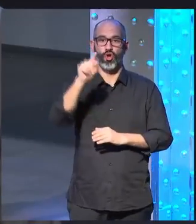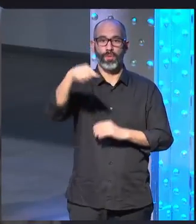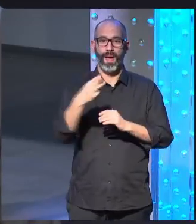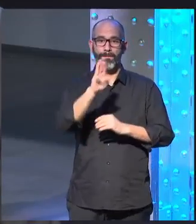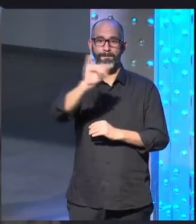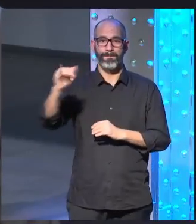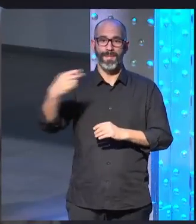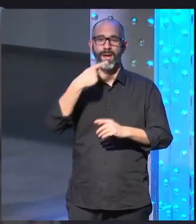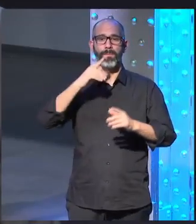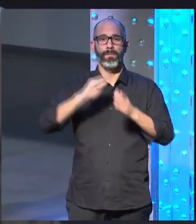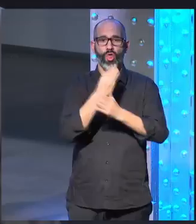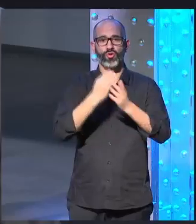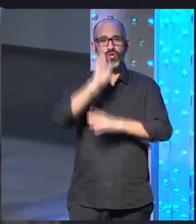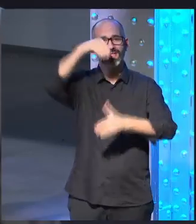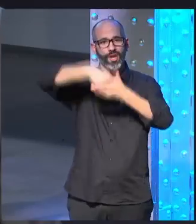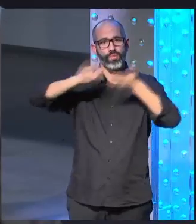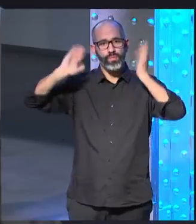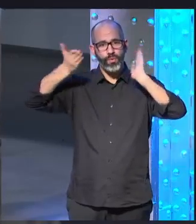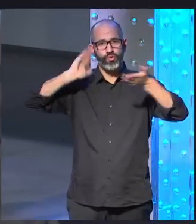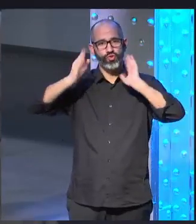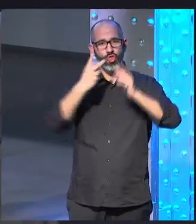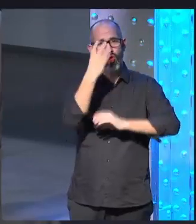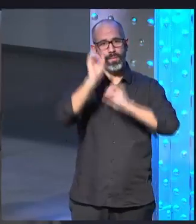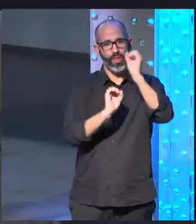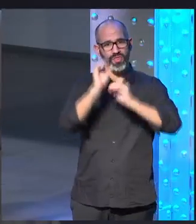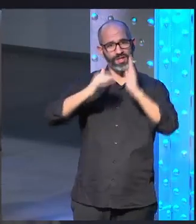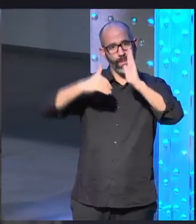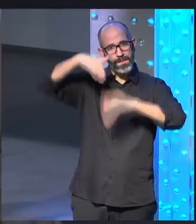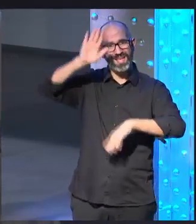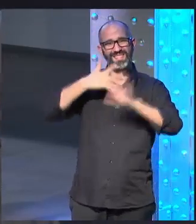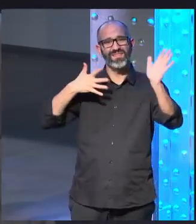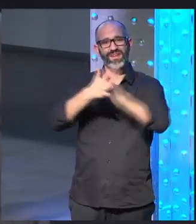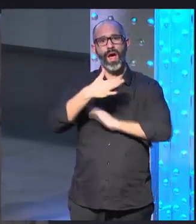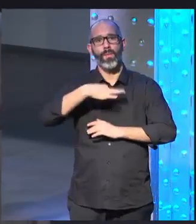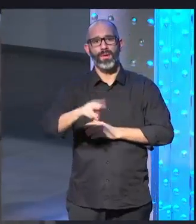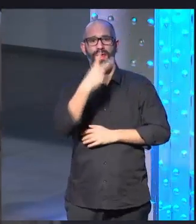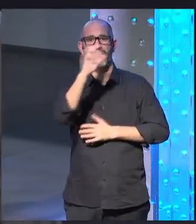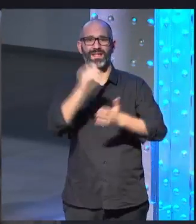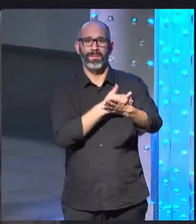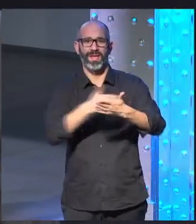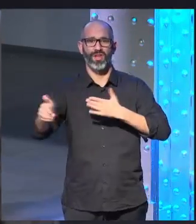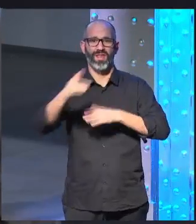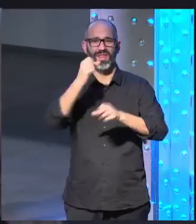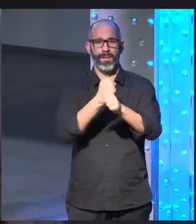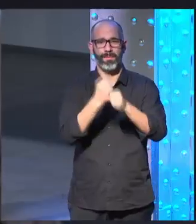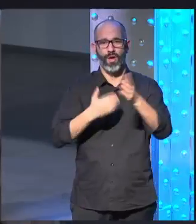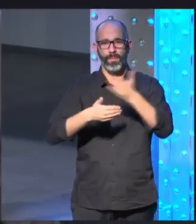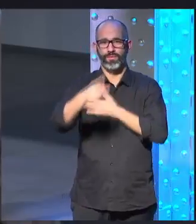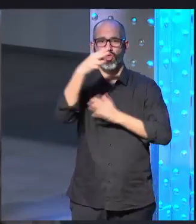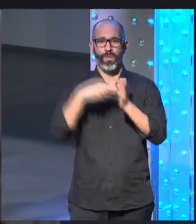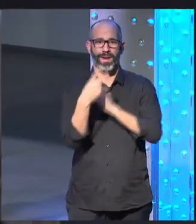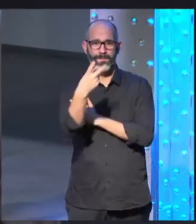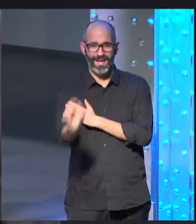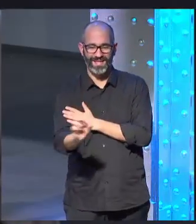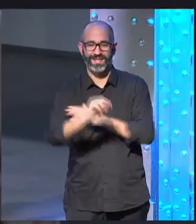PIB, tiene un objetivo de llegar espectacular a 20 millones de empleo en el año 2020.